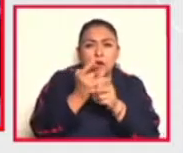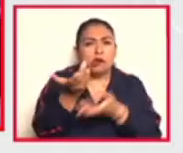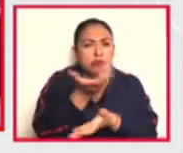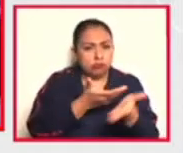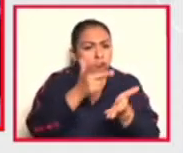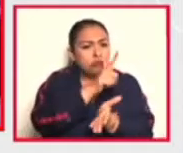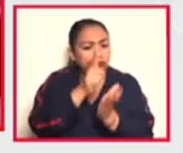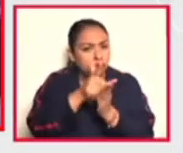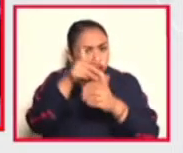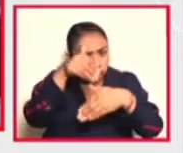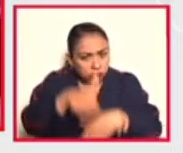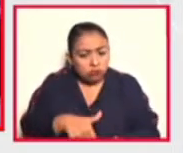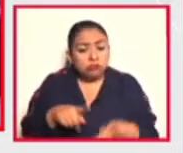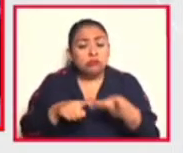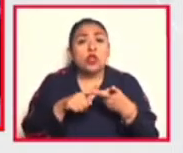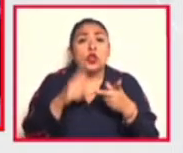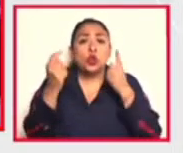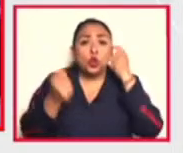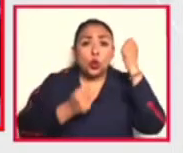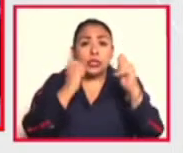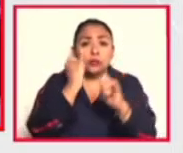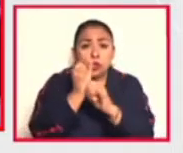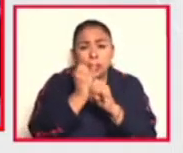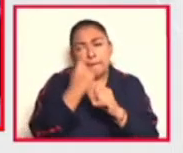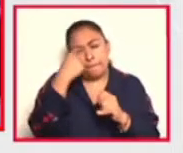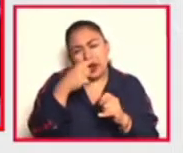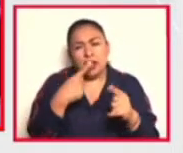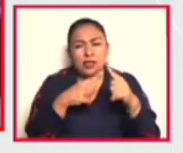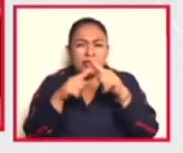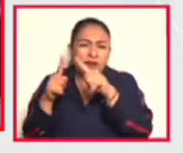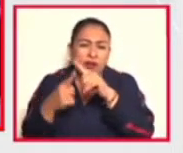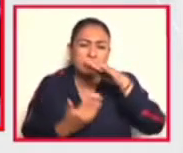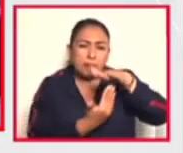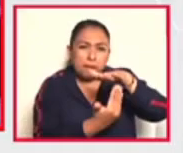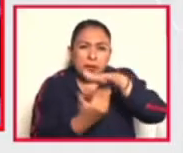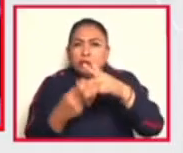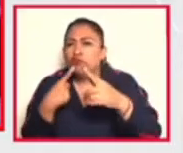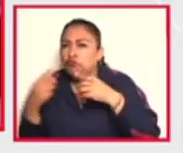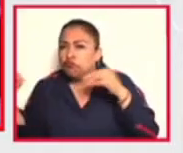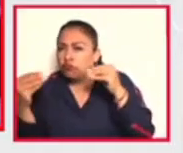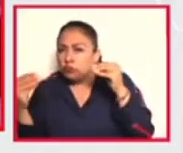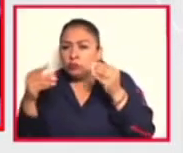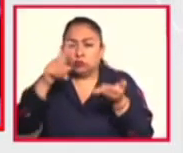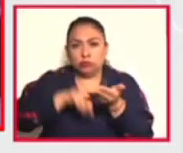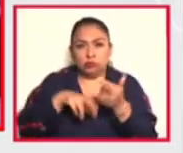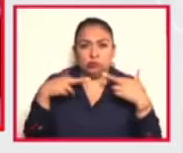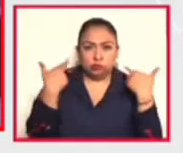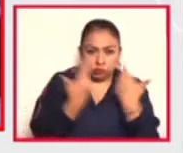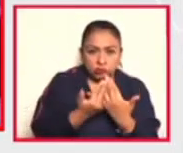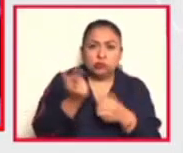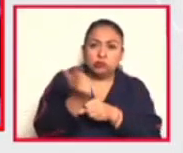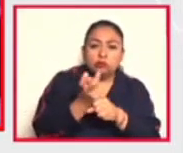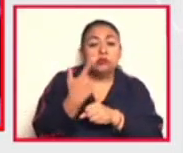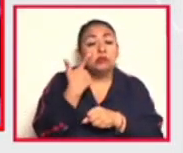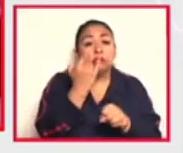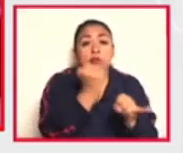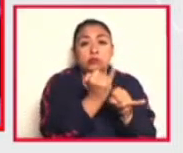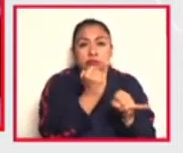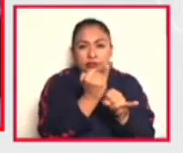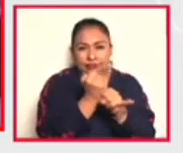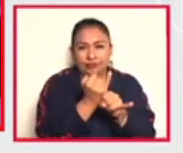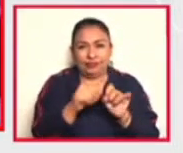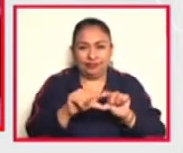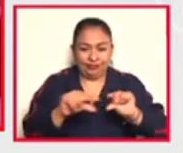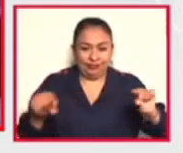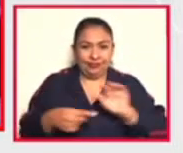turismo virtual. Para formar parte de las distintas mesas de debate que se llevarán a cabo en este encuentro, los invitamos a visitar la página que aparece en